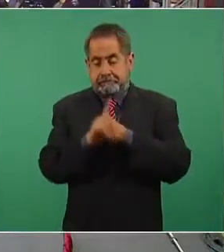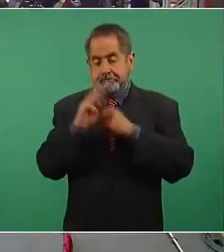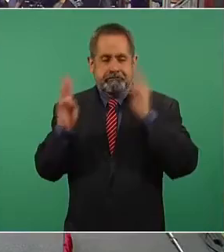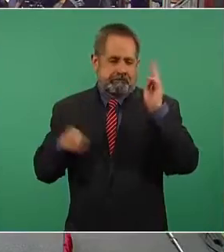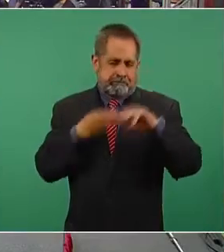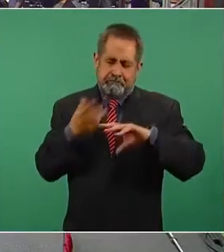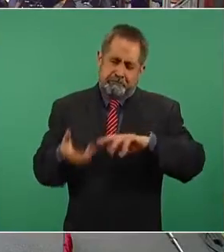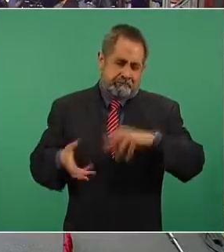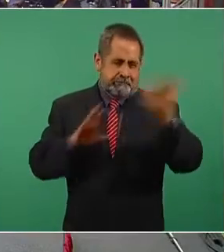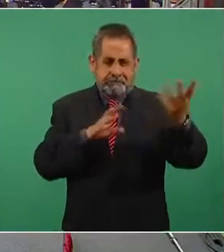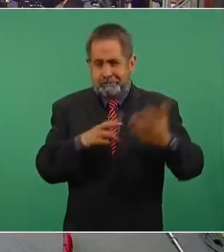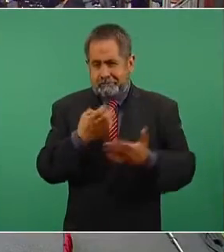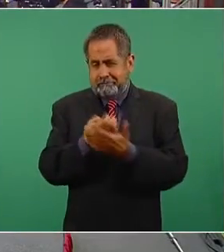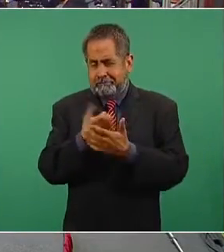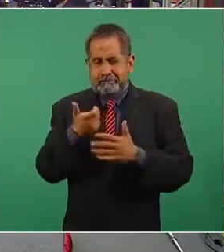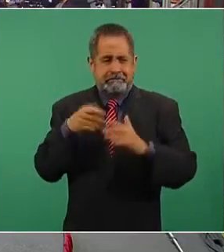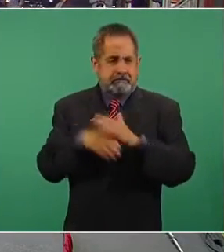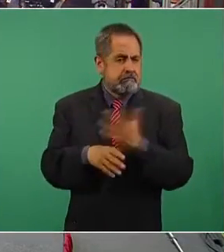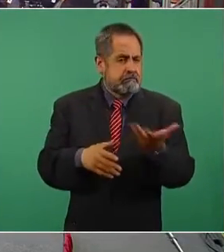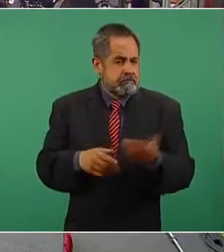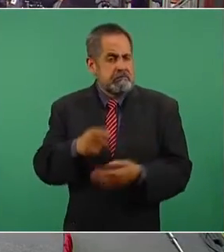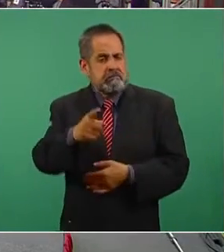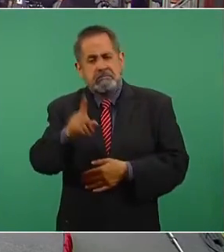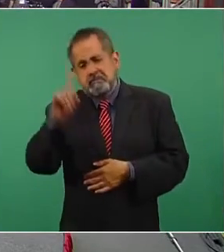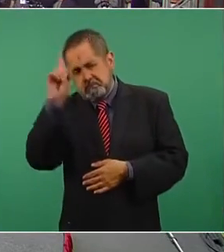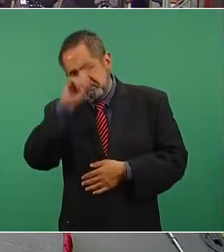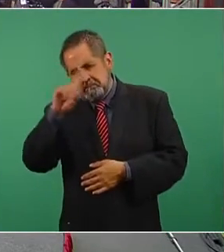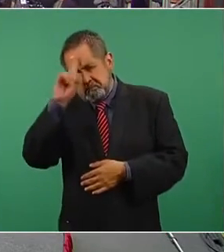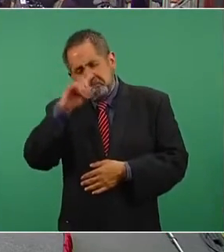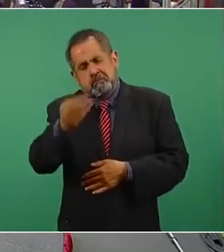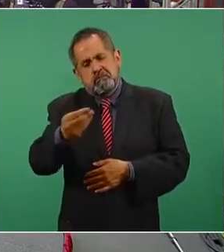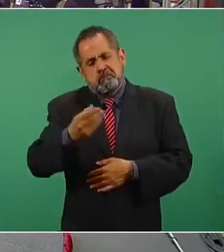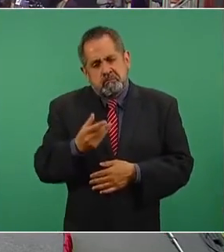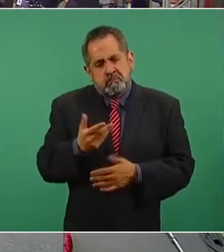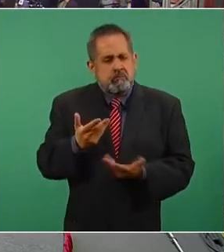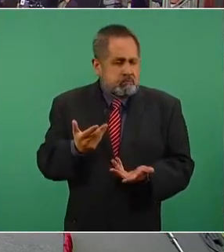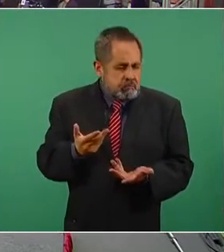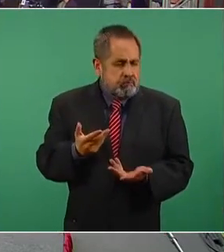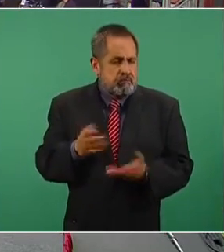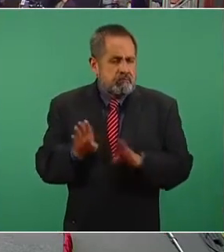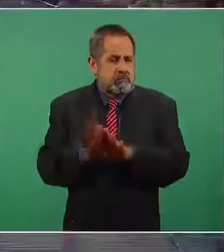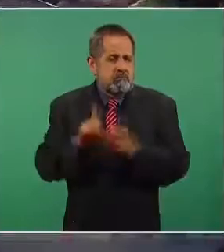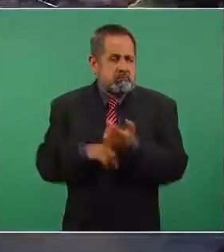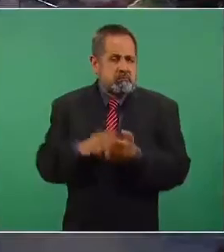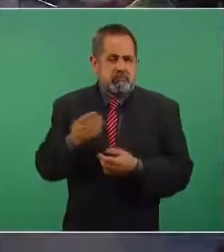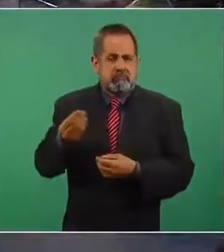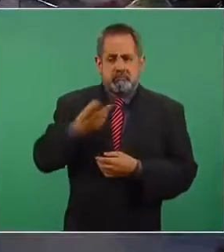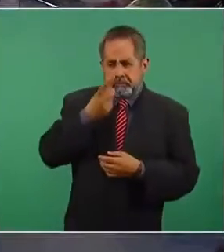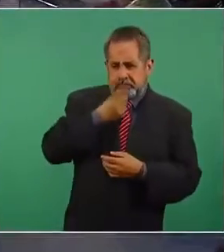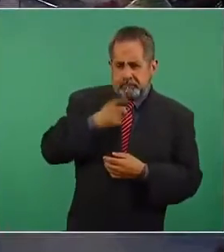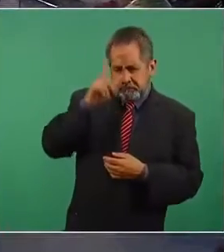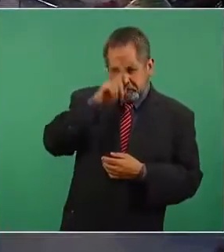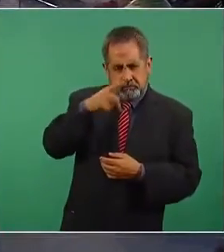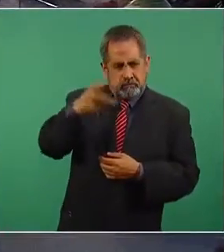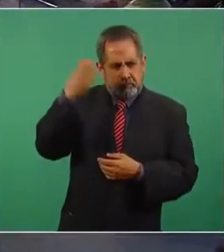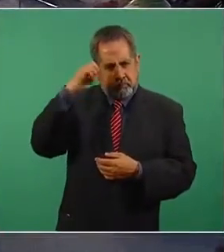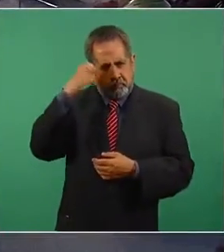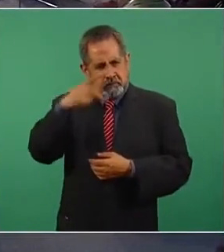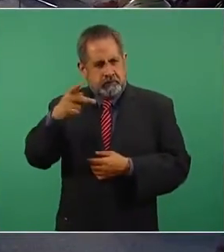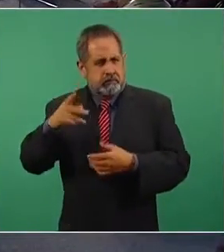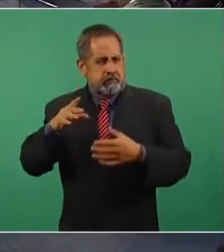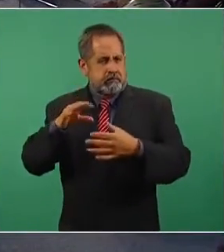mundial a la economía. ¿Qué medidas podría recomendar a México de acuerdo a toda su experiencia que